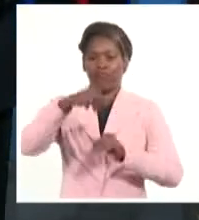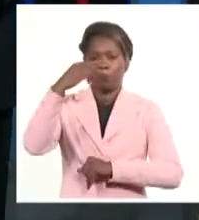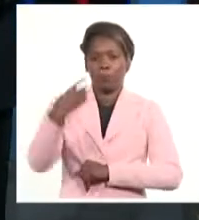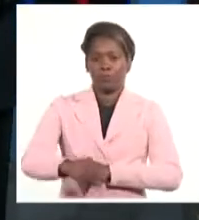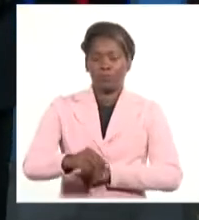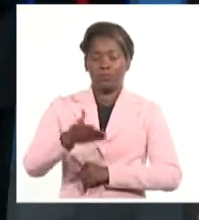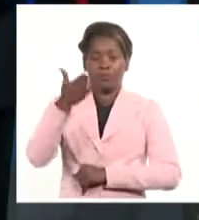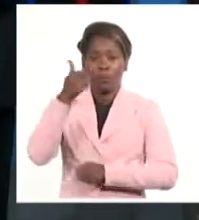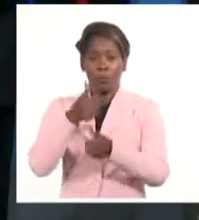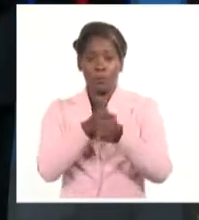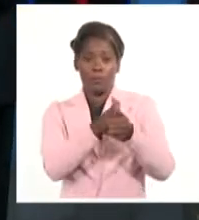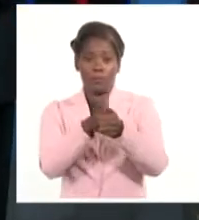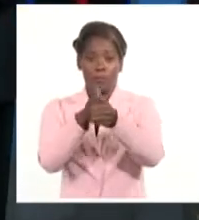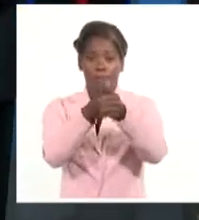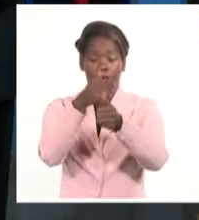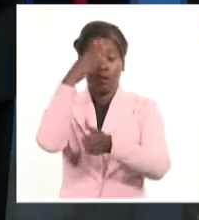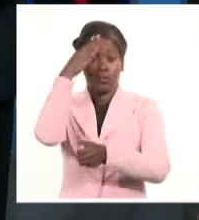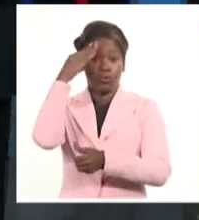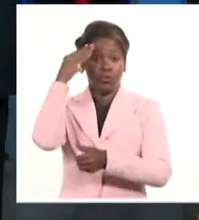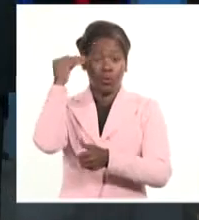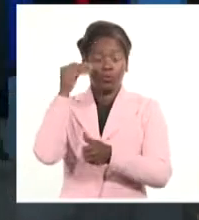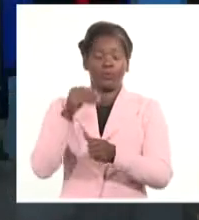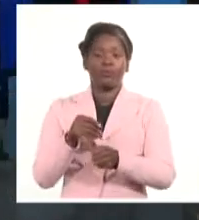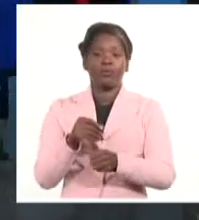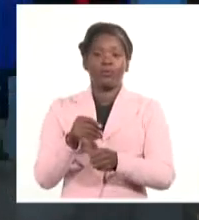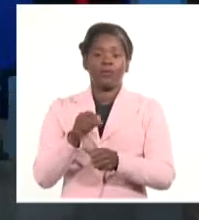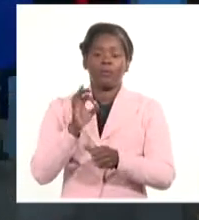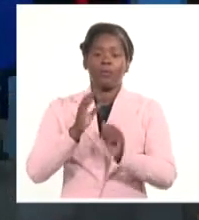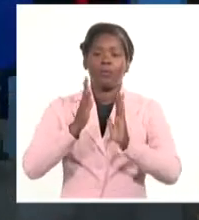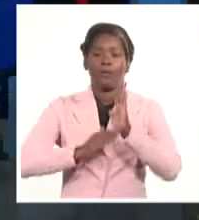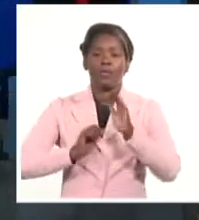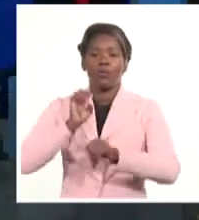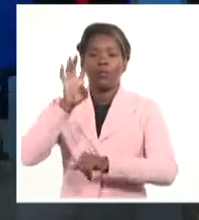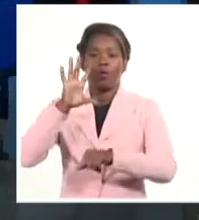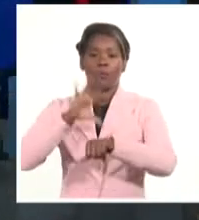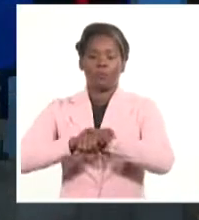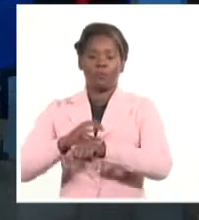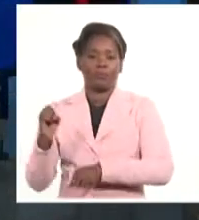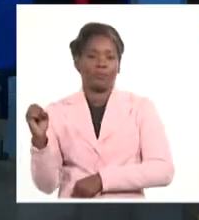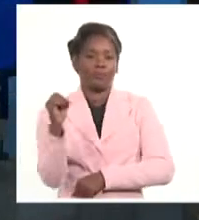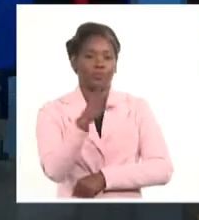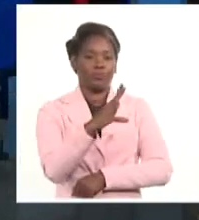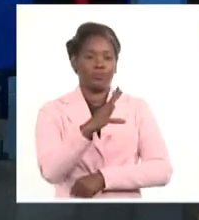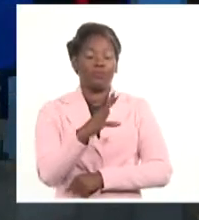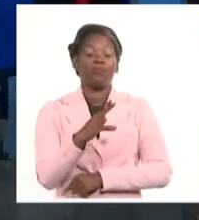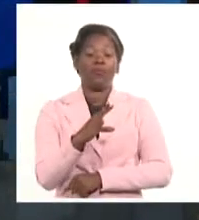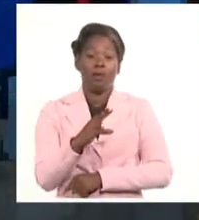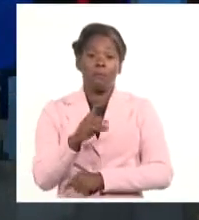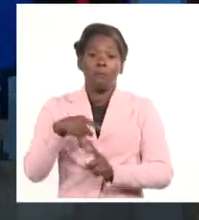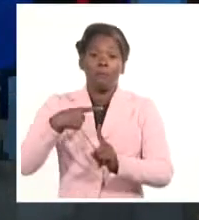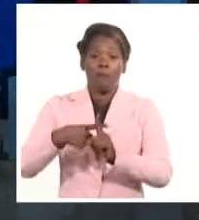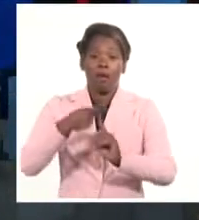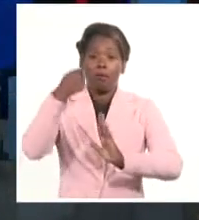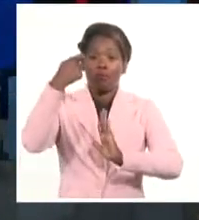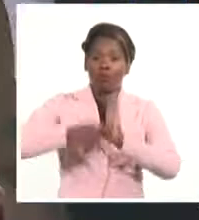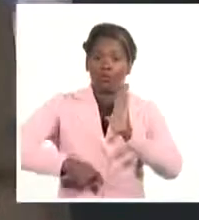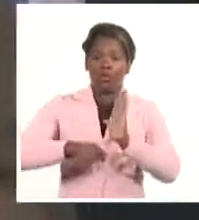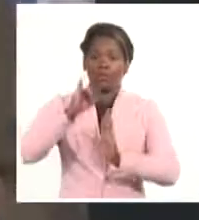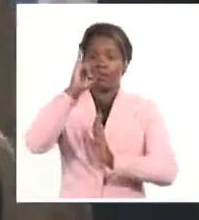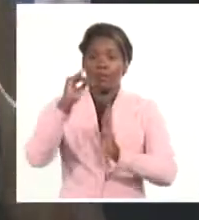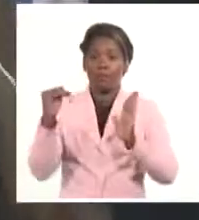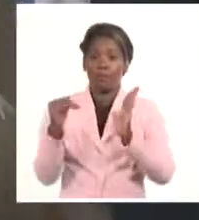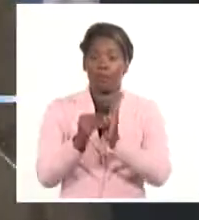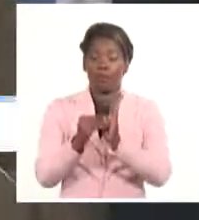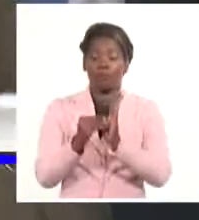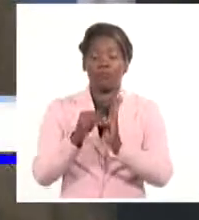Donald Trump durante su presidencia, a 4 meses de cárcel y a pagar una multa de $6,500 por desacato al Congreso. En